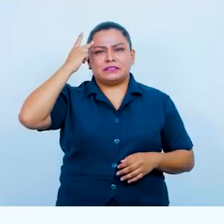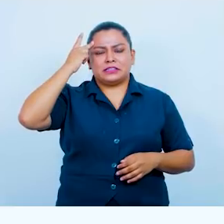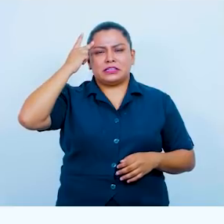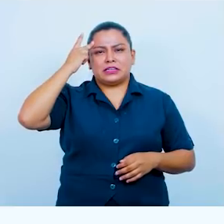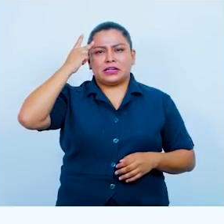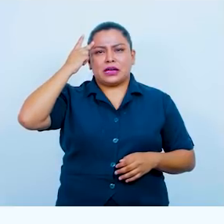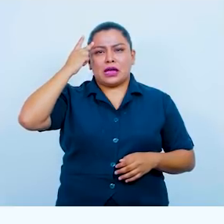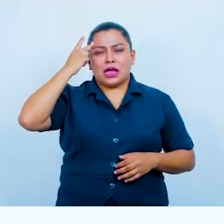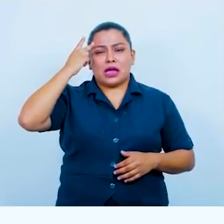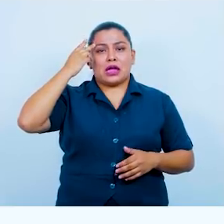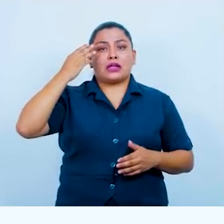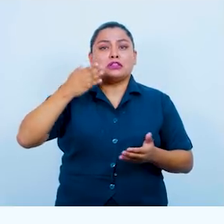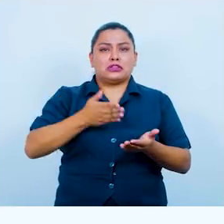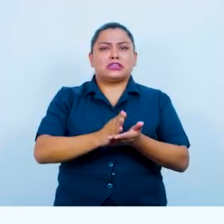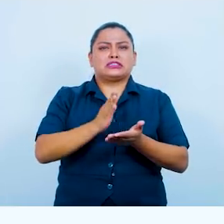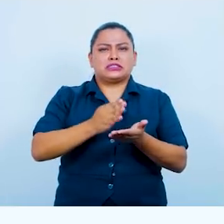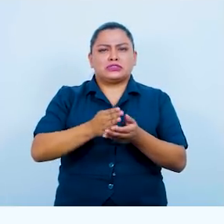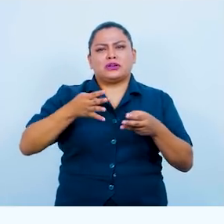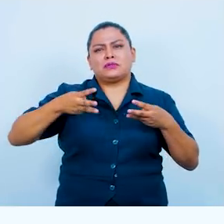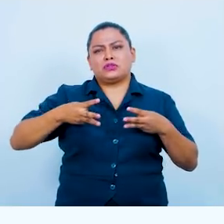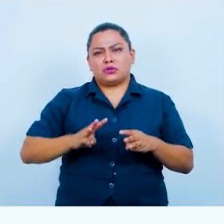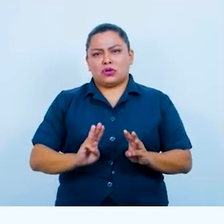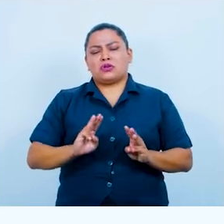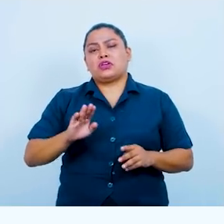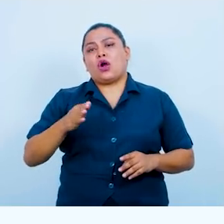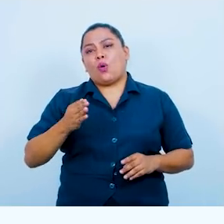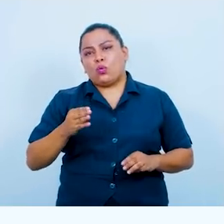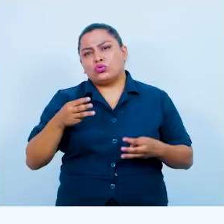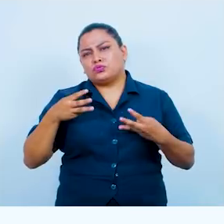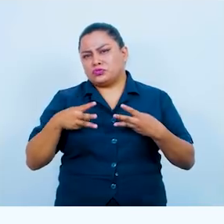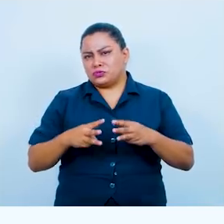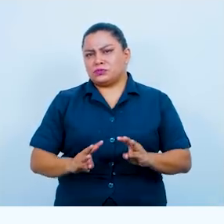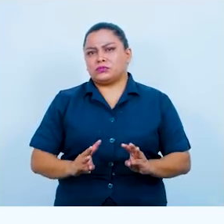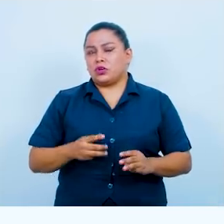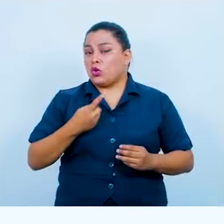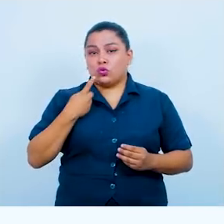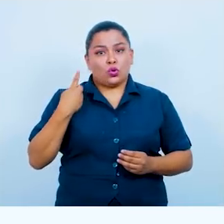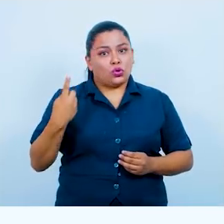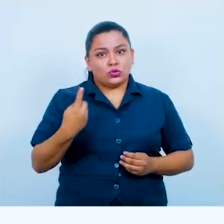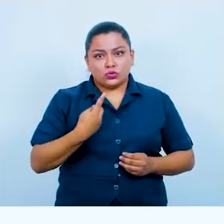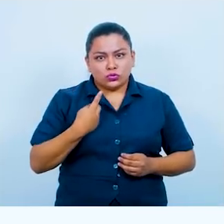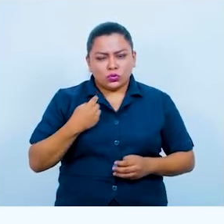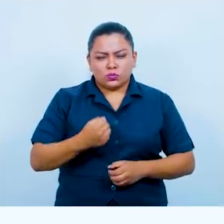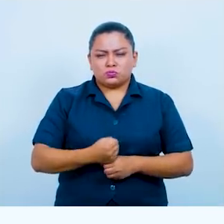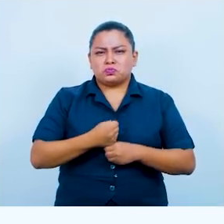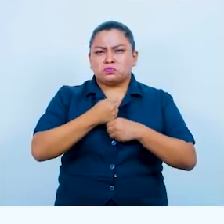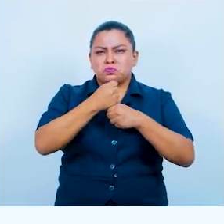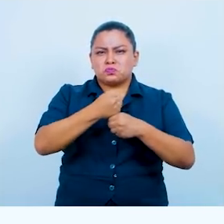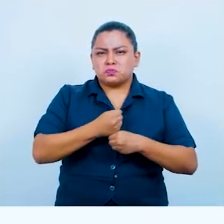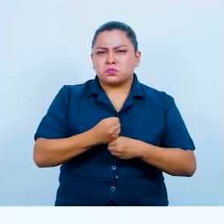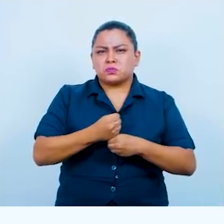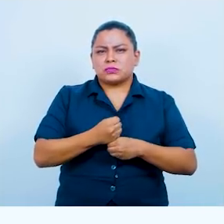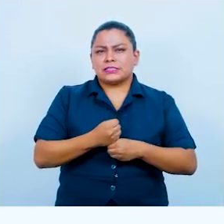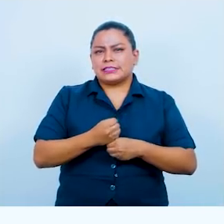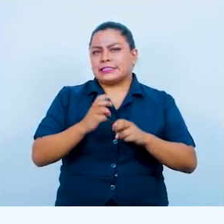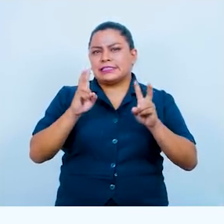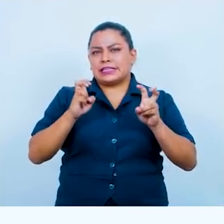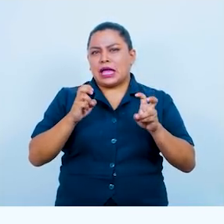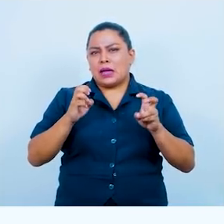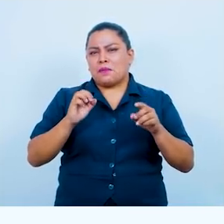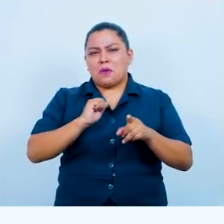en la metodología, en los usos de la tecnología y no únicamente en asegurar el dominio de una serie de